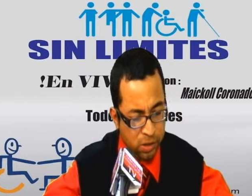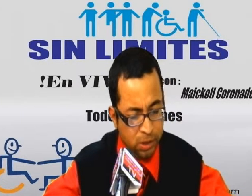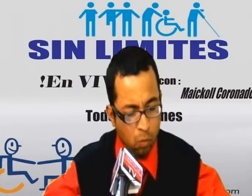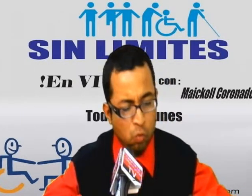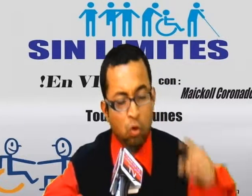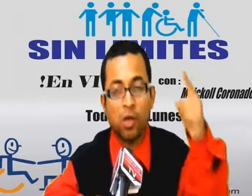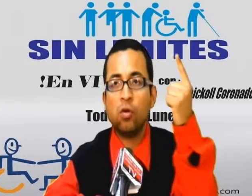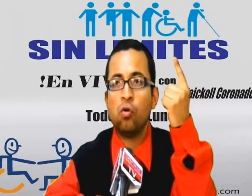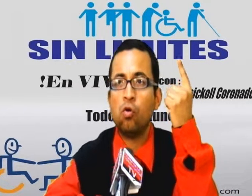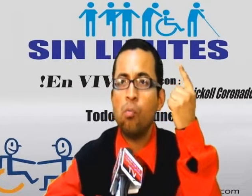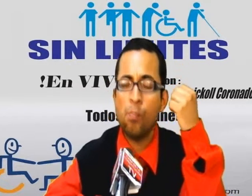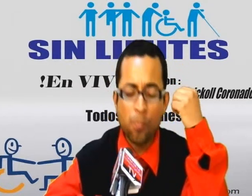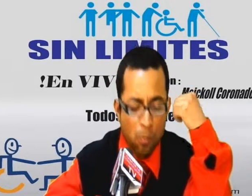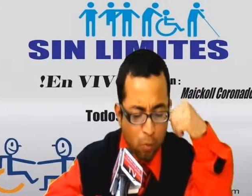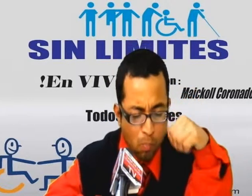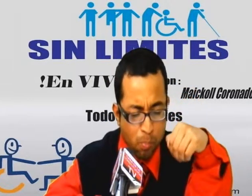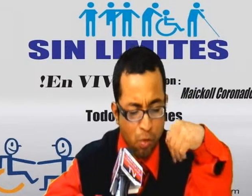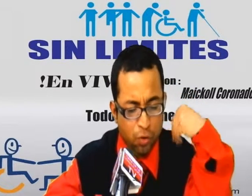solo existe un colegio